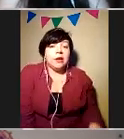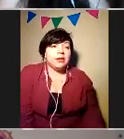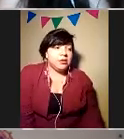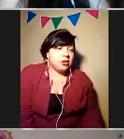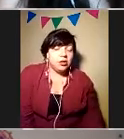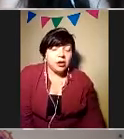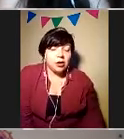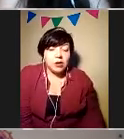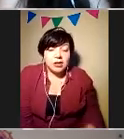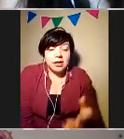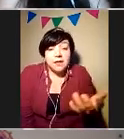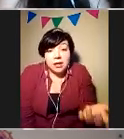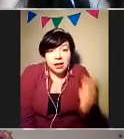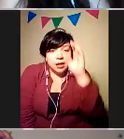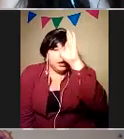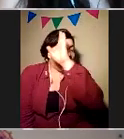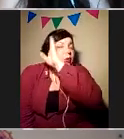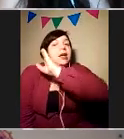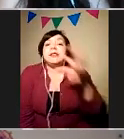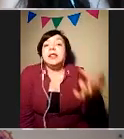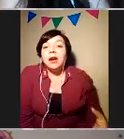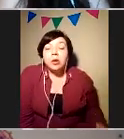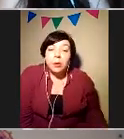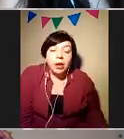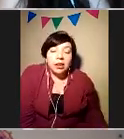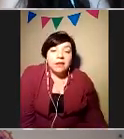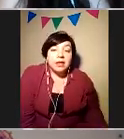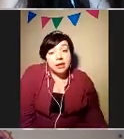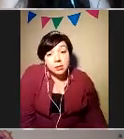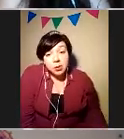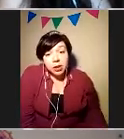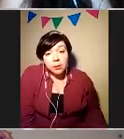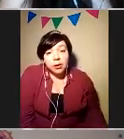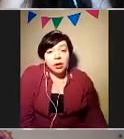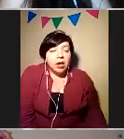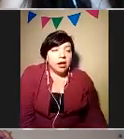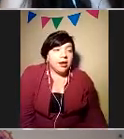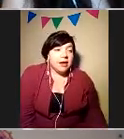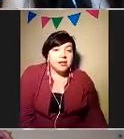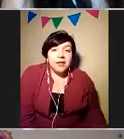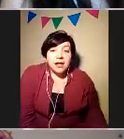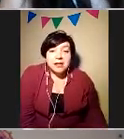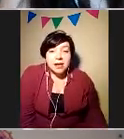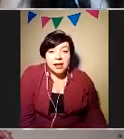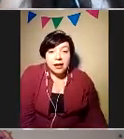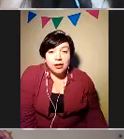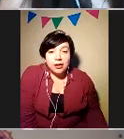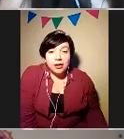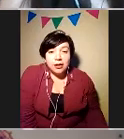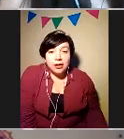que les habíamos recomendado, hacían evidente y ponían en cifras como mujeres de Bangladesh, por ejemplo, recibían cerca